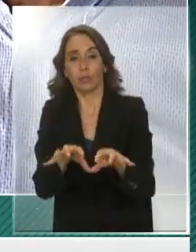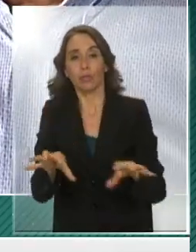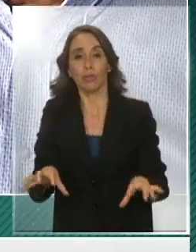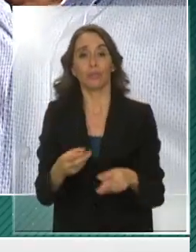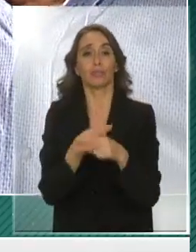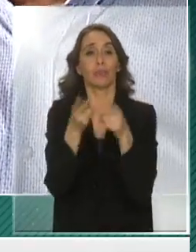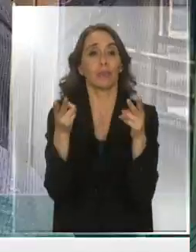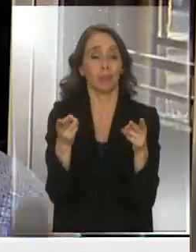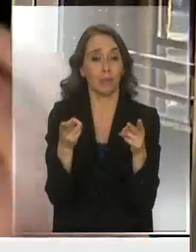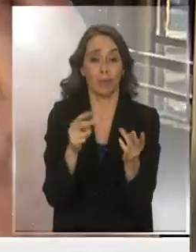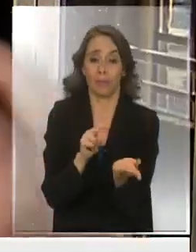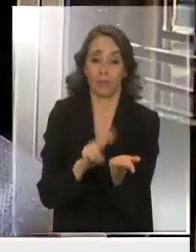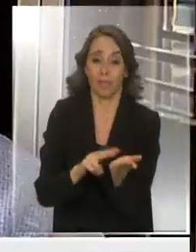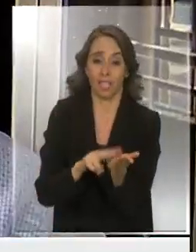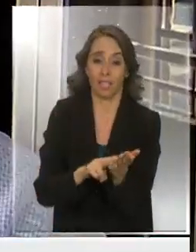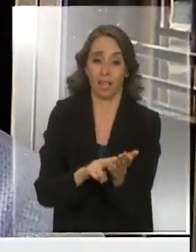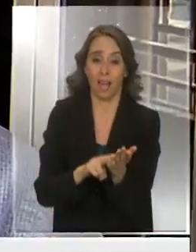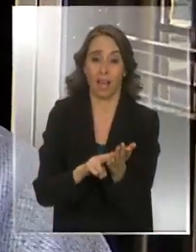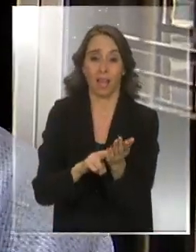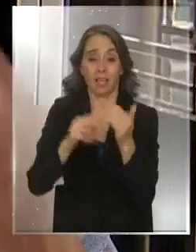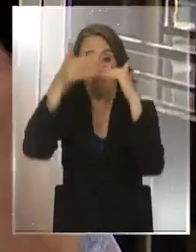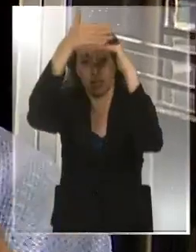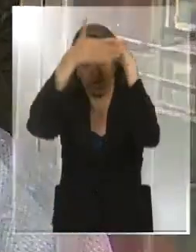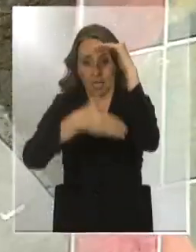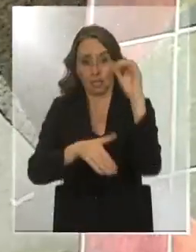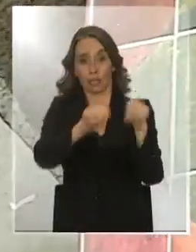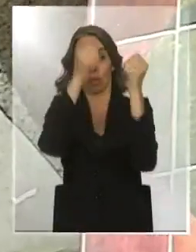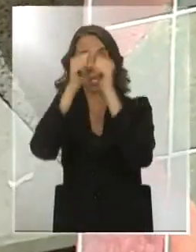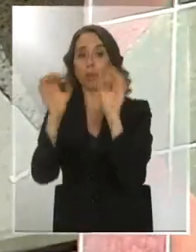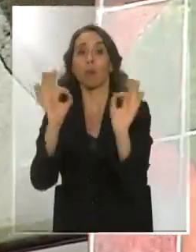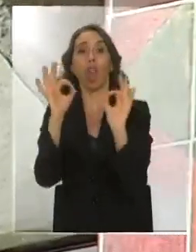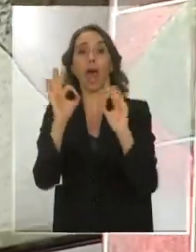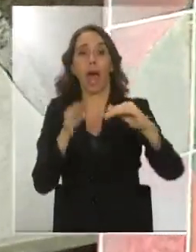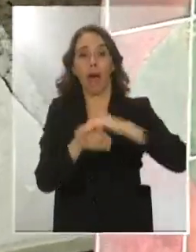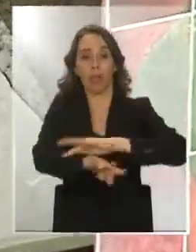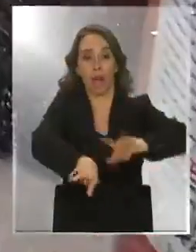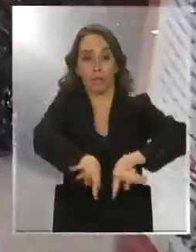público. La verdad es que fue destrozado, pero no fue saqueado. Es importante desmentir.